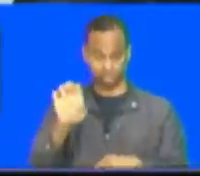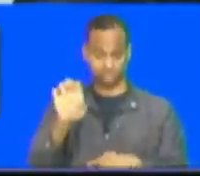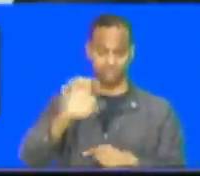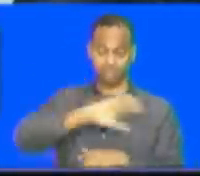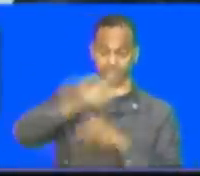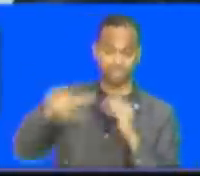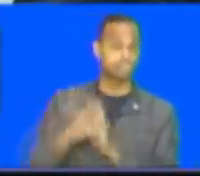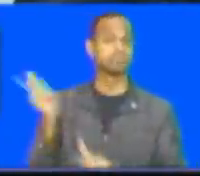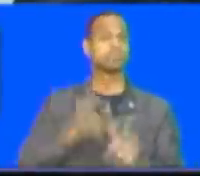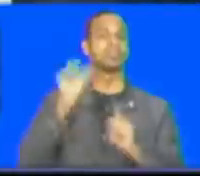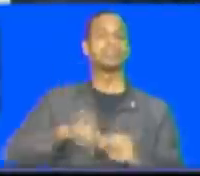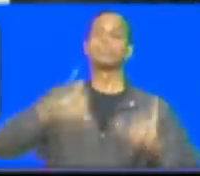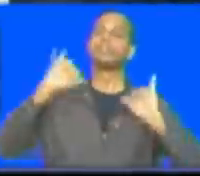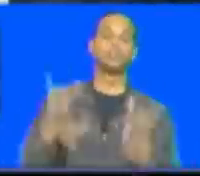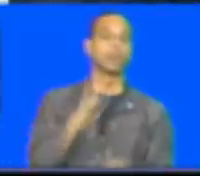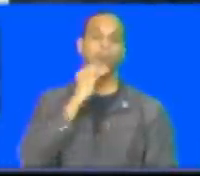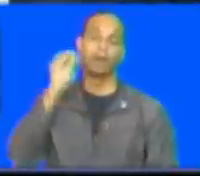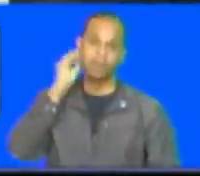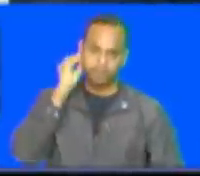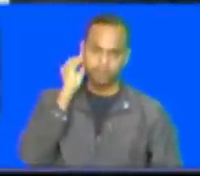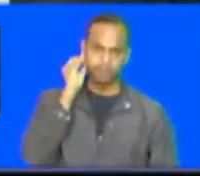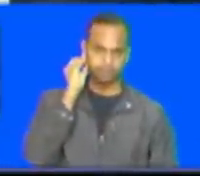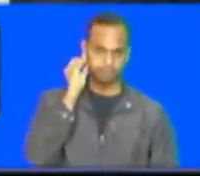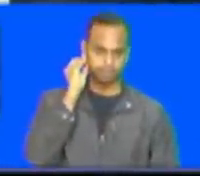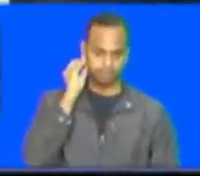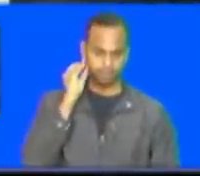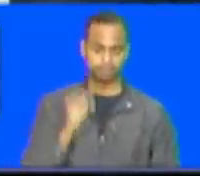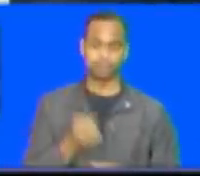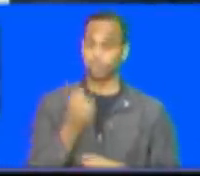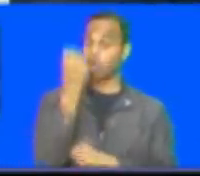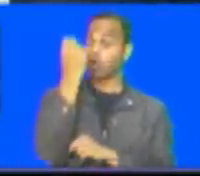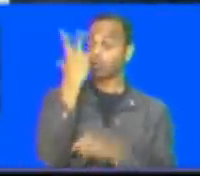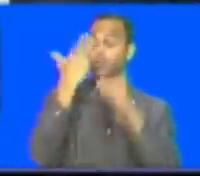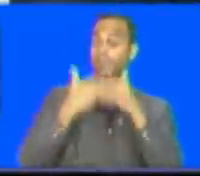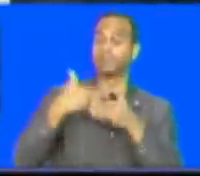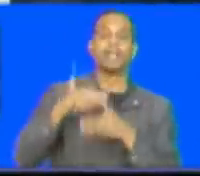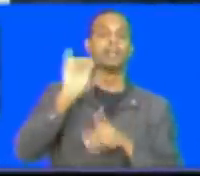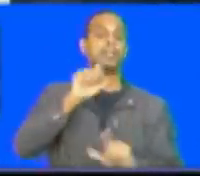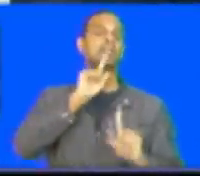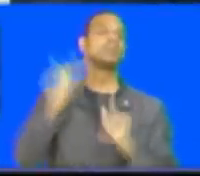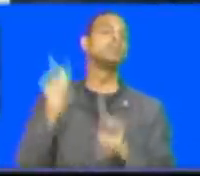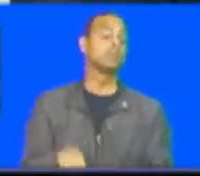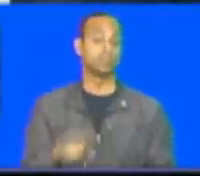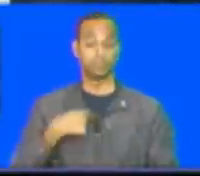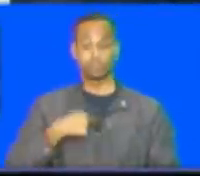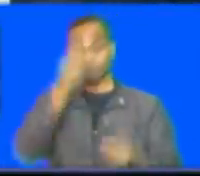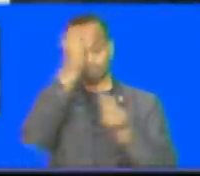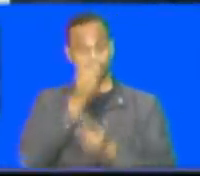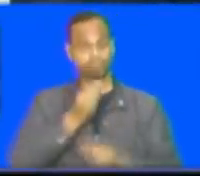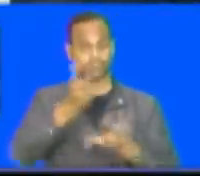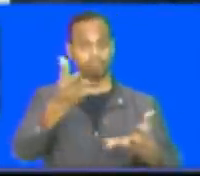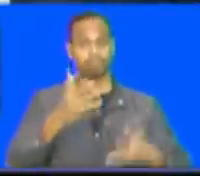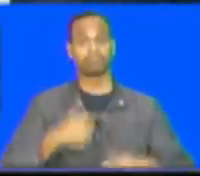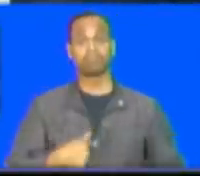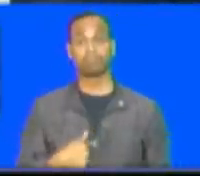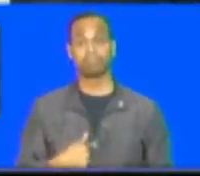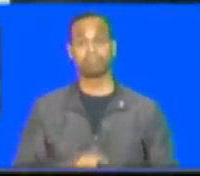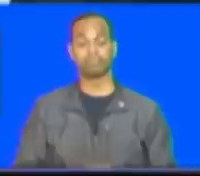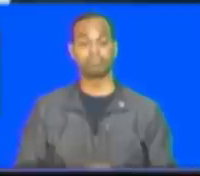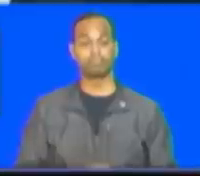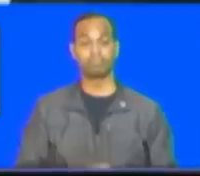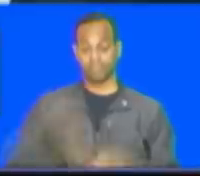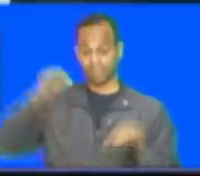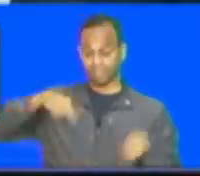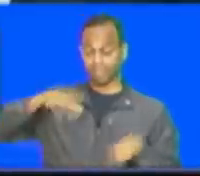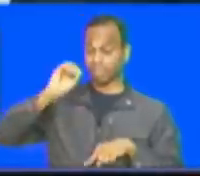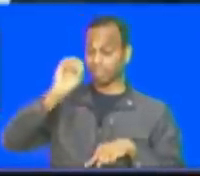todo el mundo tiene que permanecer en su casa después del mediodía. Esas son las instrucciones que yo estoy dando. Y perdone que hable en primera persona. El Centro